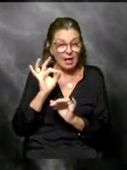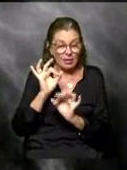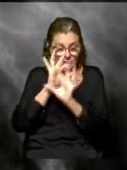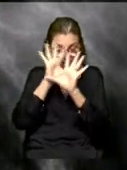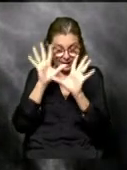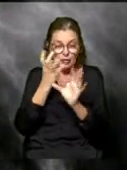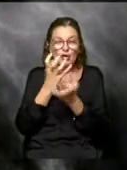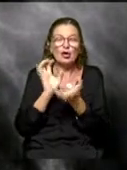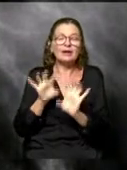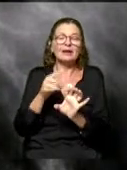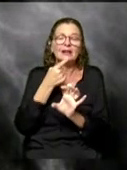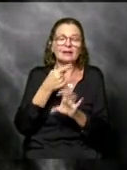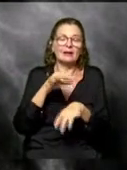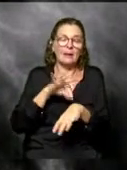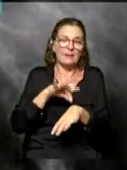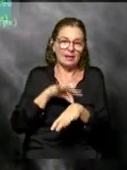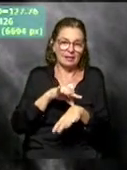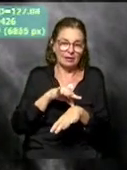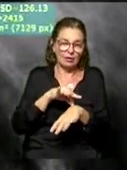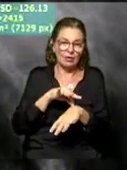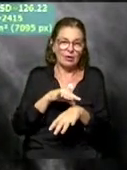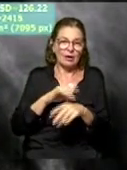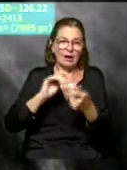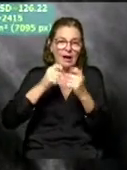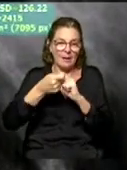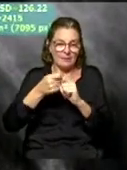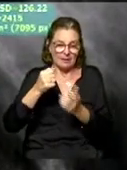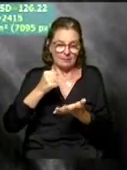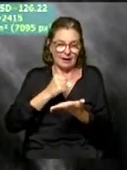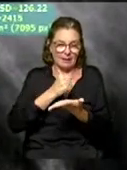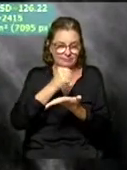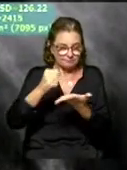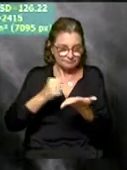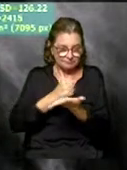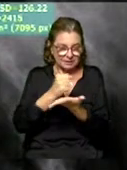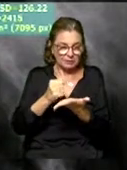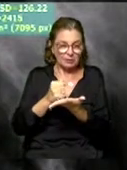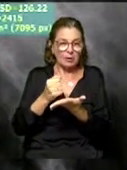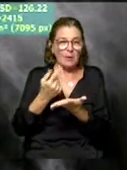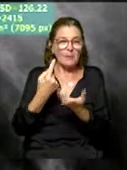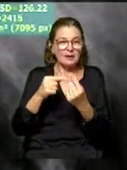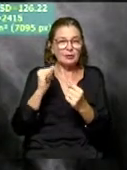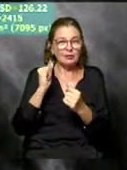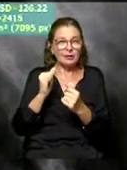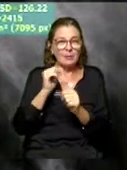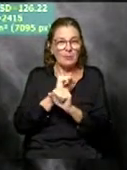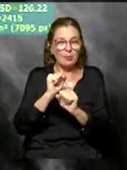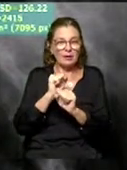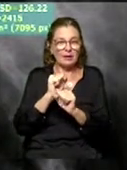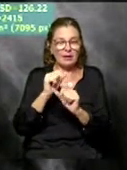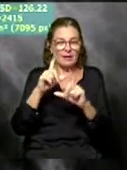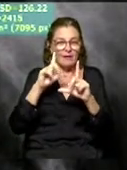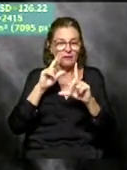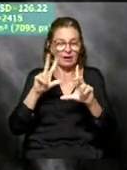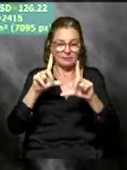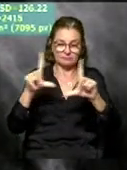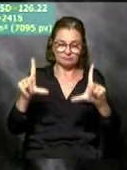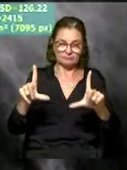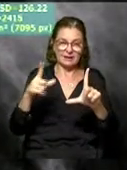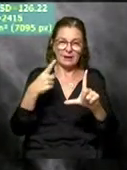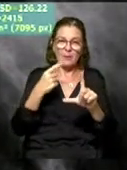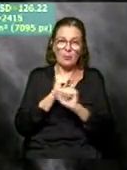quiere decir que el médico de medicina general se transforme en radiólogo. Pero un médico de medicina general sí que está capacitado para ver placas y puede